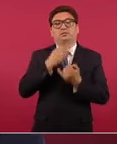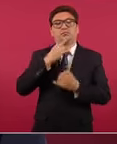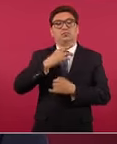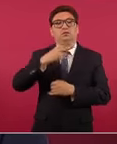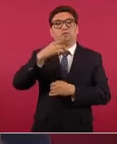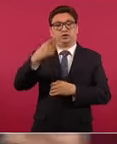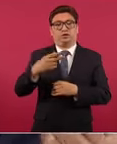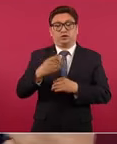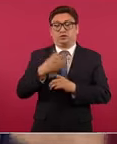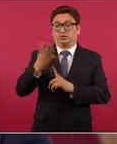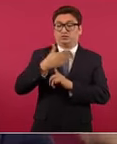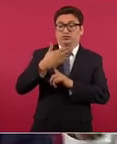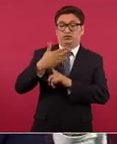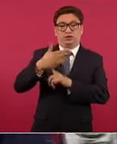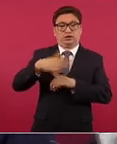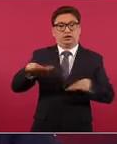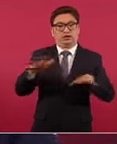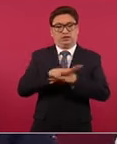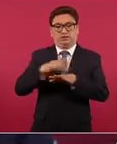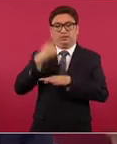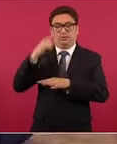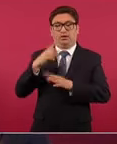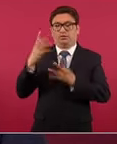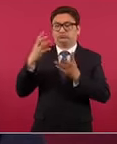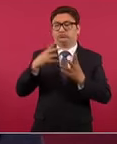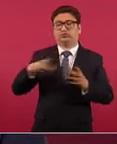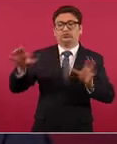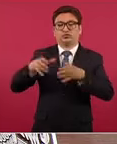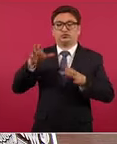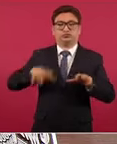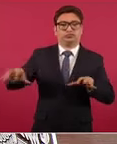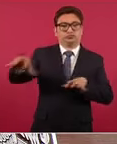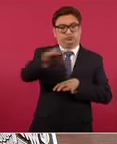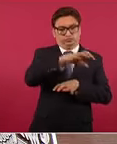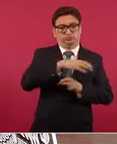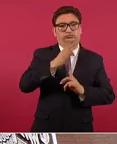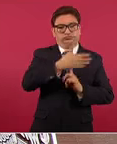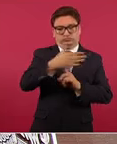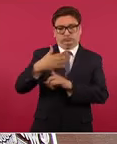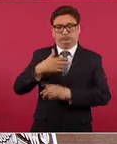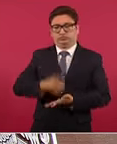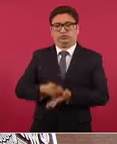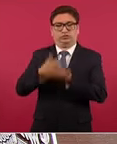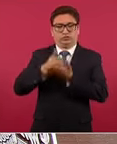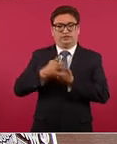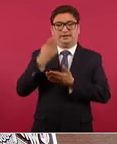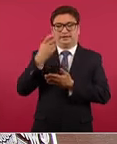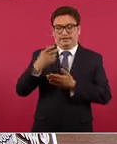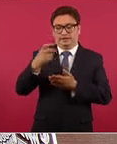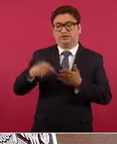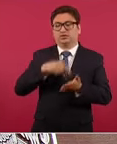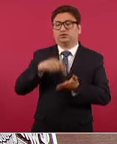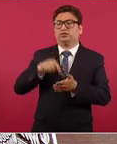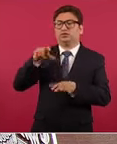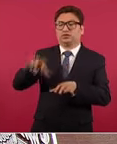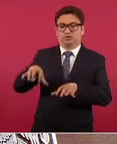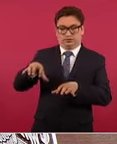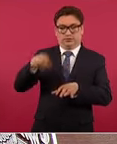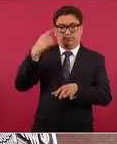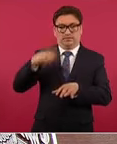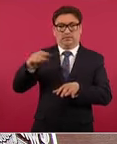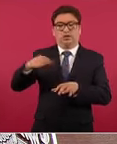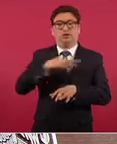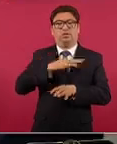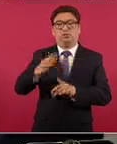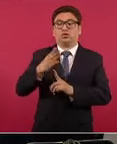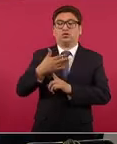la ambulancia para hacer los traslados a estas otras comunidades y además instalar ahí una unidad médica móvil